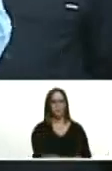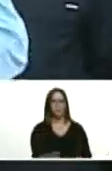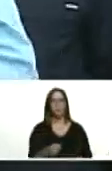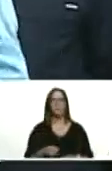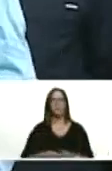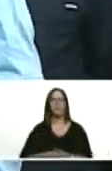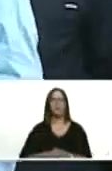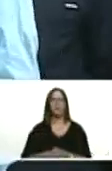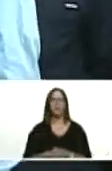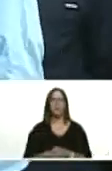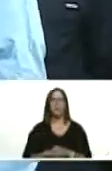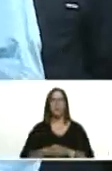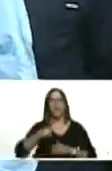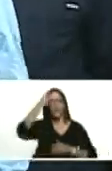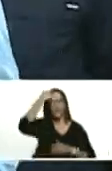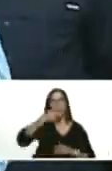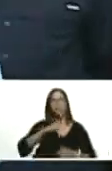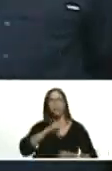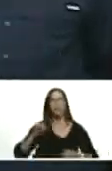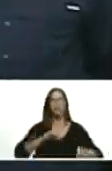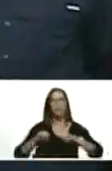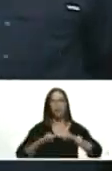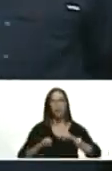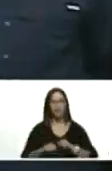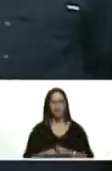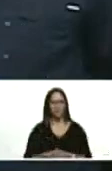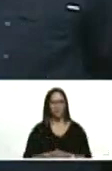desmovilizar a nuestro pueblo.